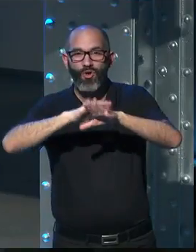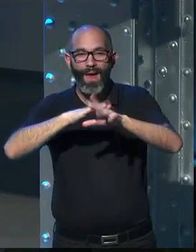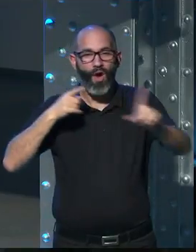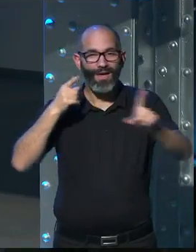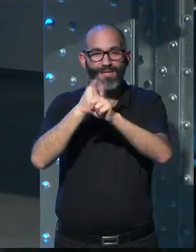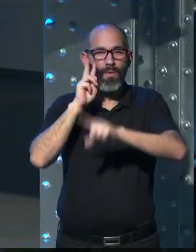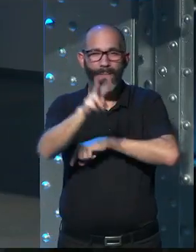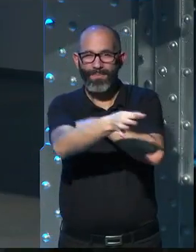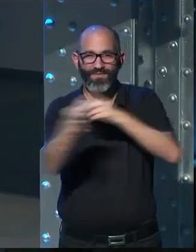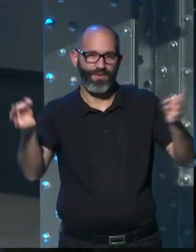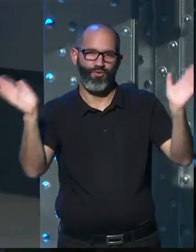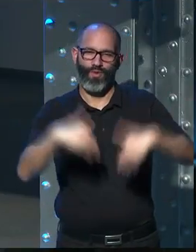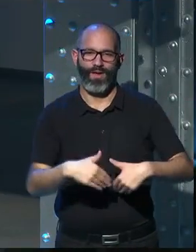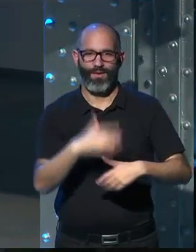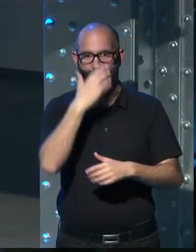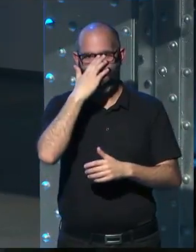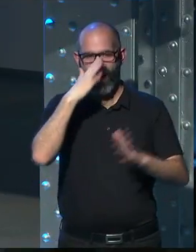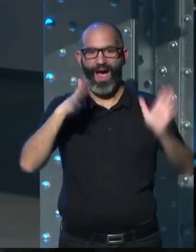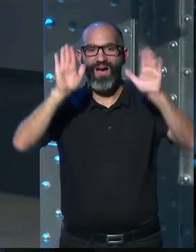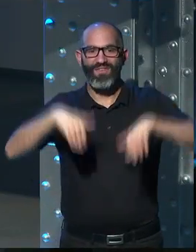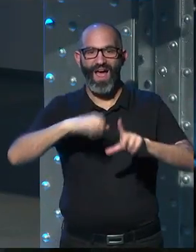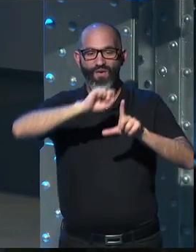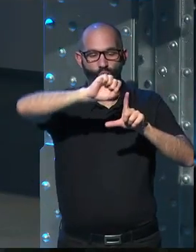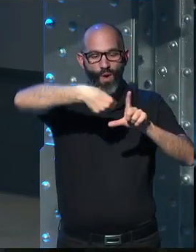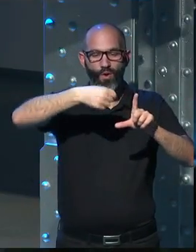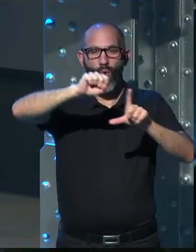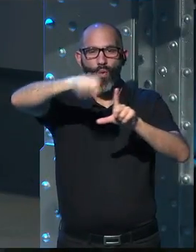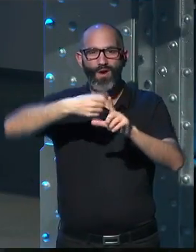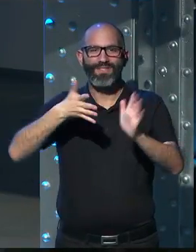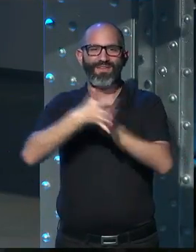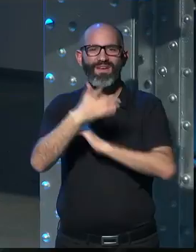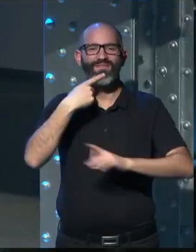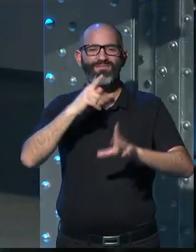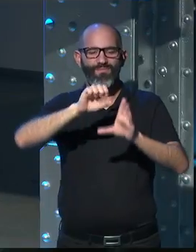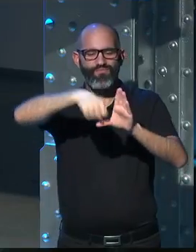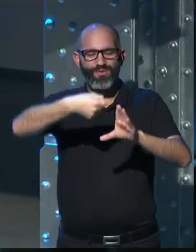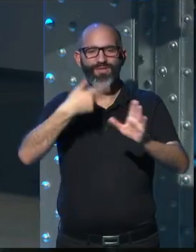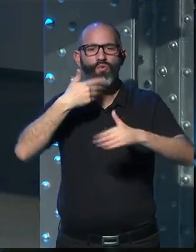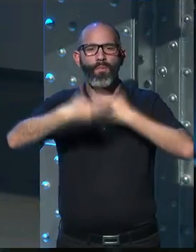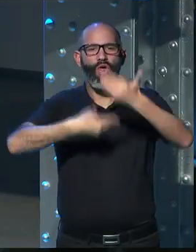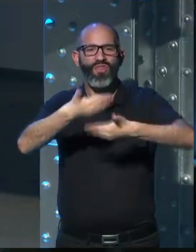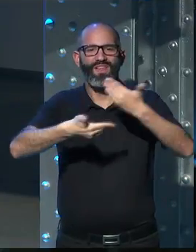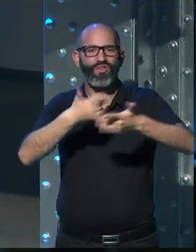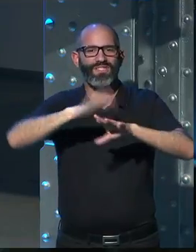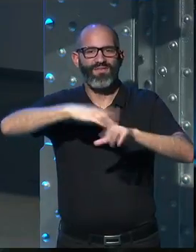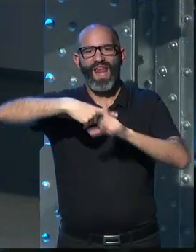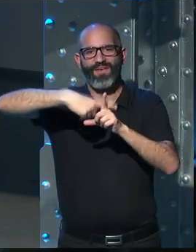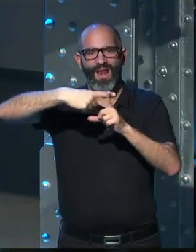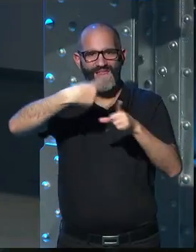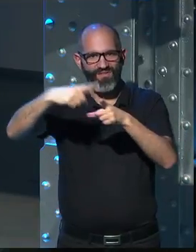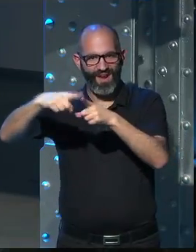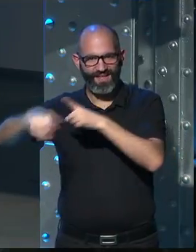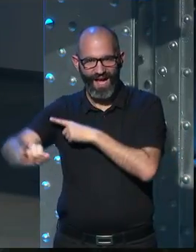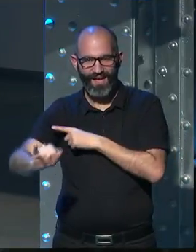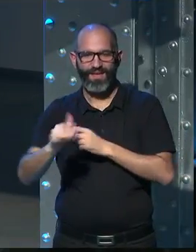dedo. Entonces, el rellenado de huecos es un proceso fundamental que ocurre, como decía, a muchos niveles